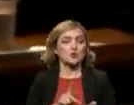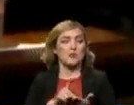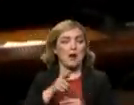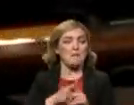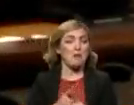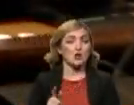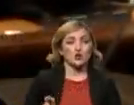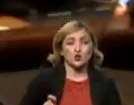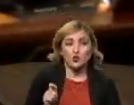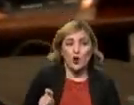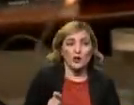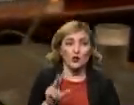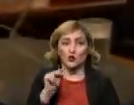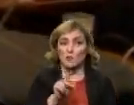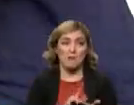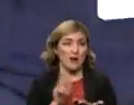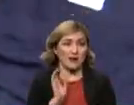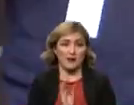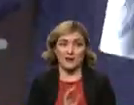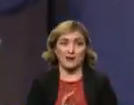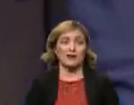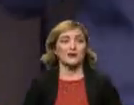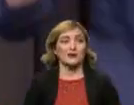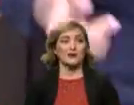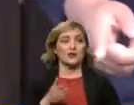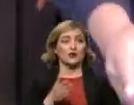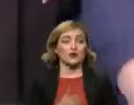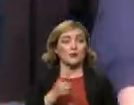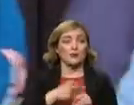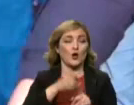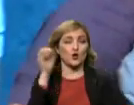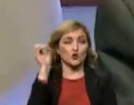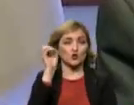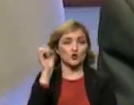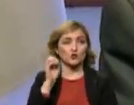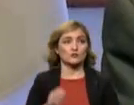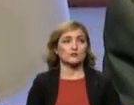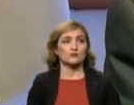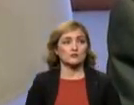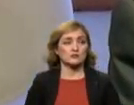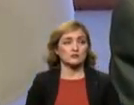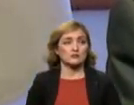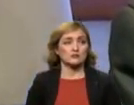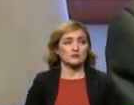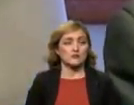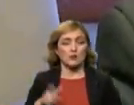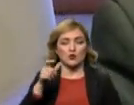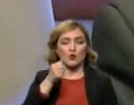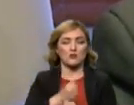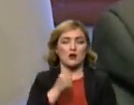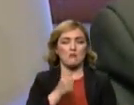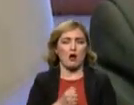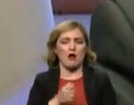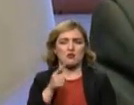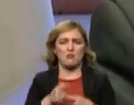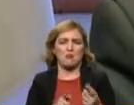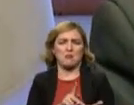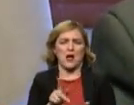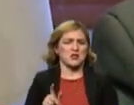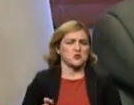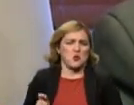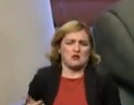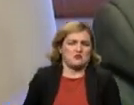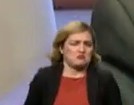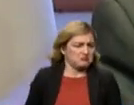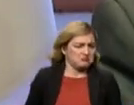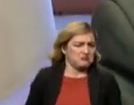salario, tampoco se les paga el IES, pues este está suspendido desde octubre. Una persona que no trabaja no puede recibir remuneración,